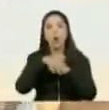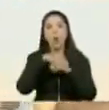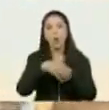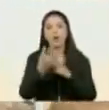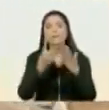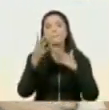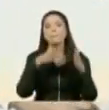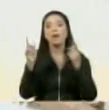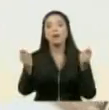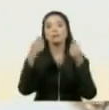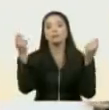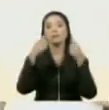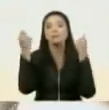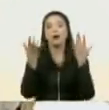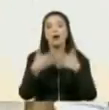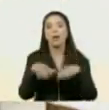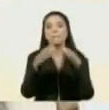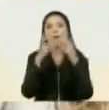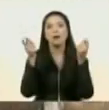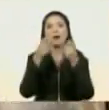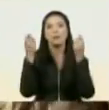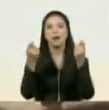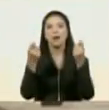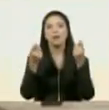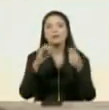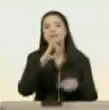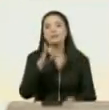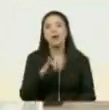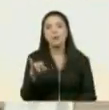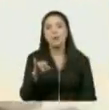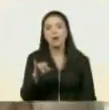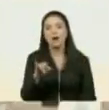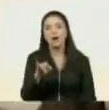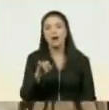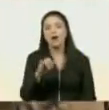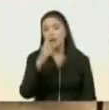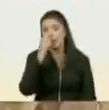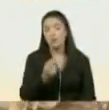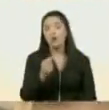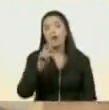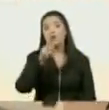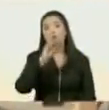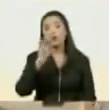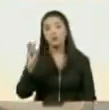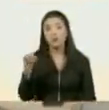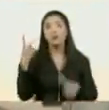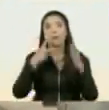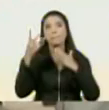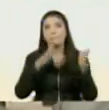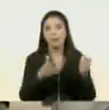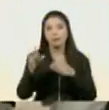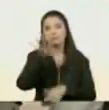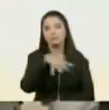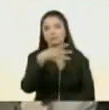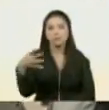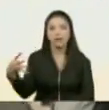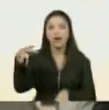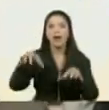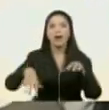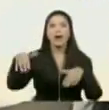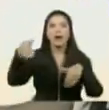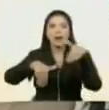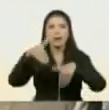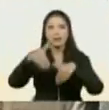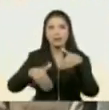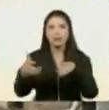y propaganda del comando de campaña Zamora 200, quien manifestaba su respaldo al cronograma electoral para las elecciones regionales